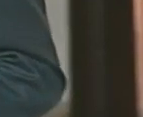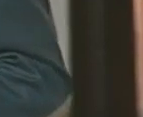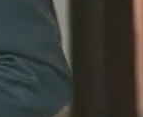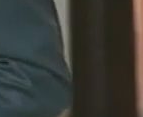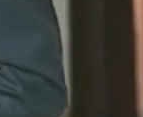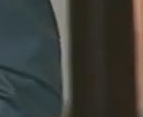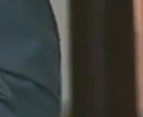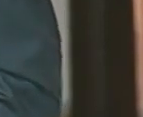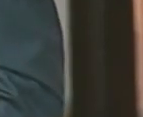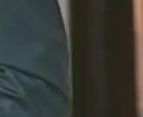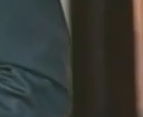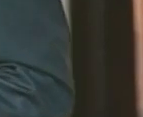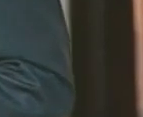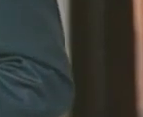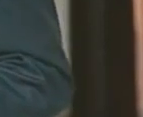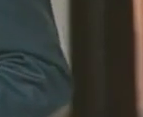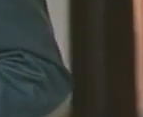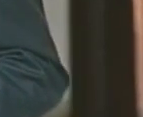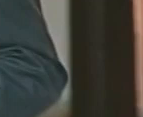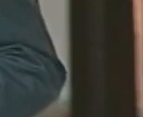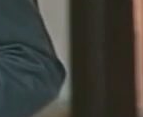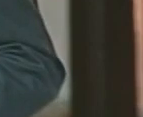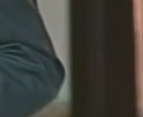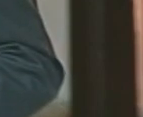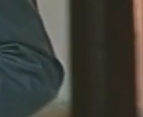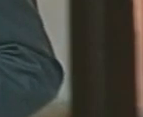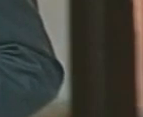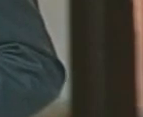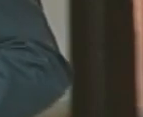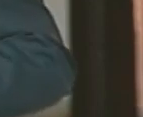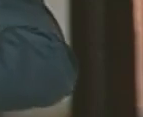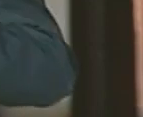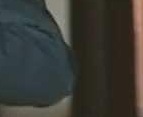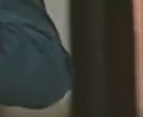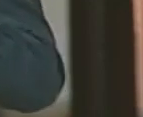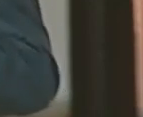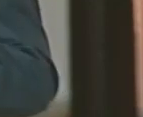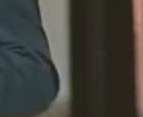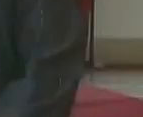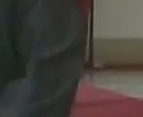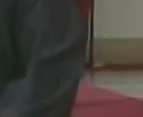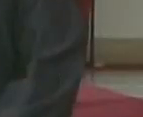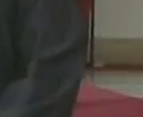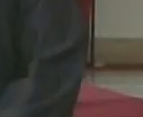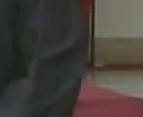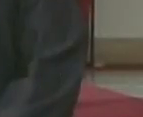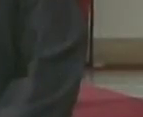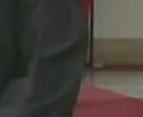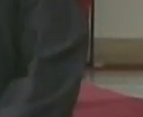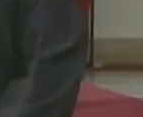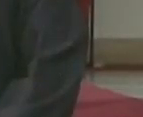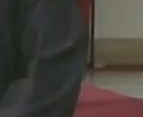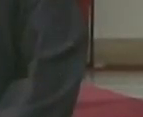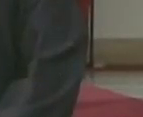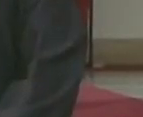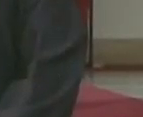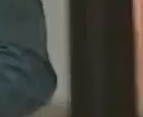Y me he comprometido con el secretario general a emplearme a fondo con todos los jefes de